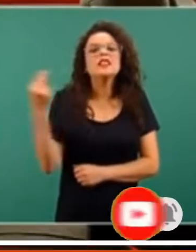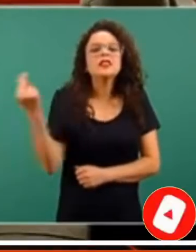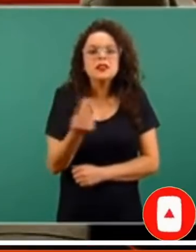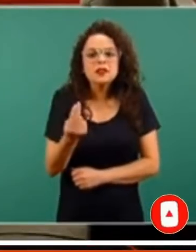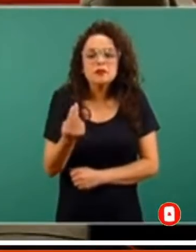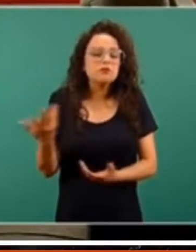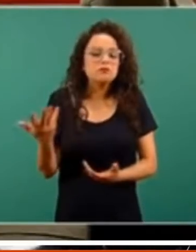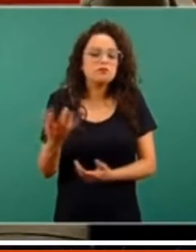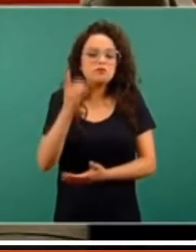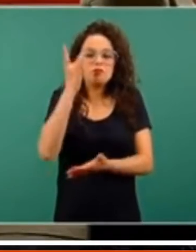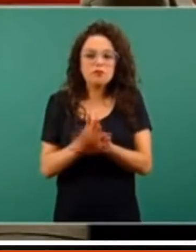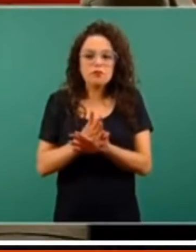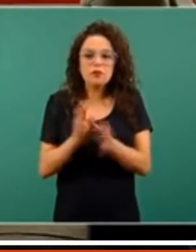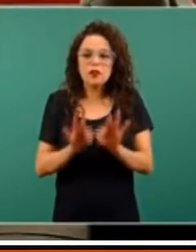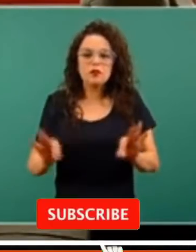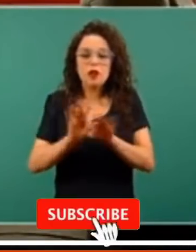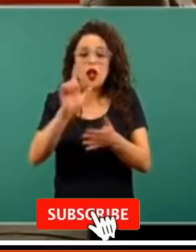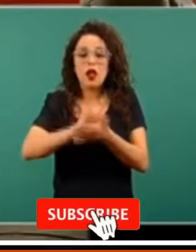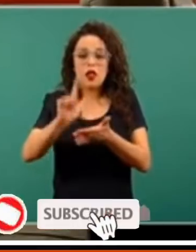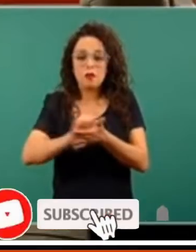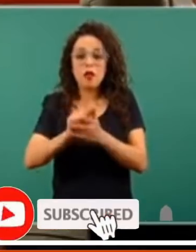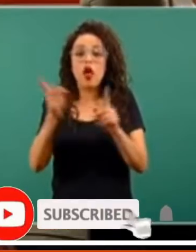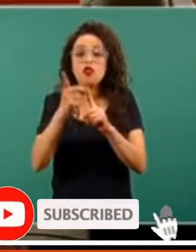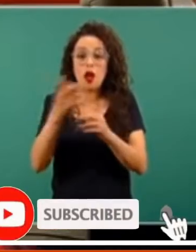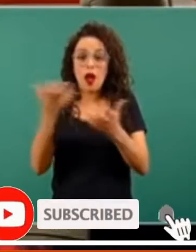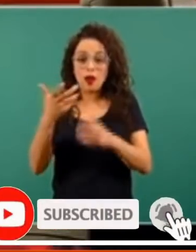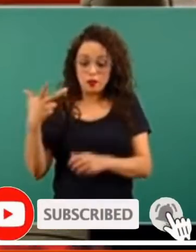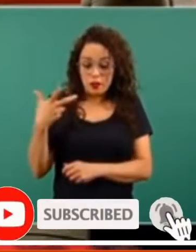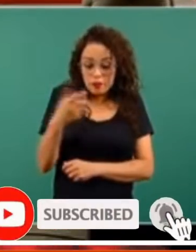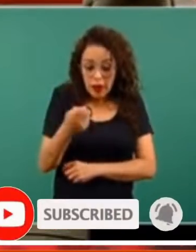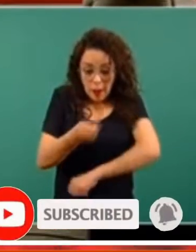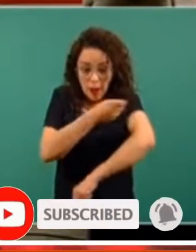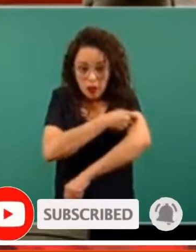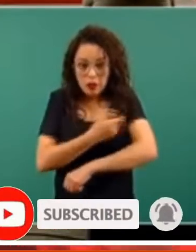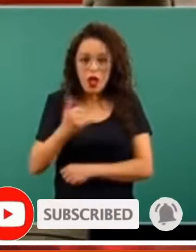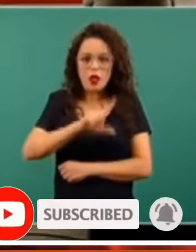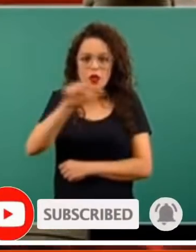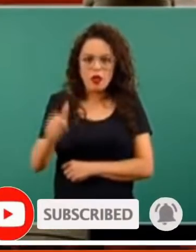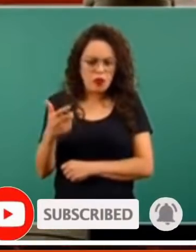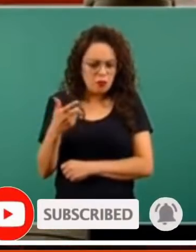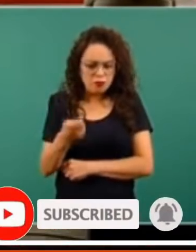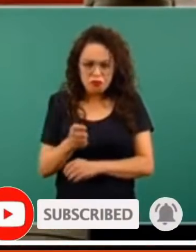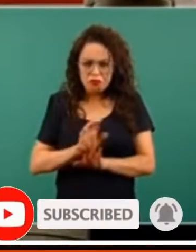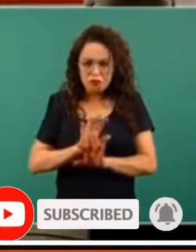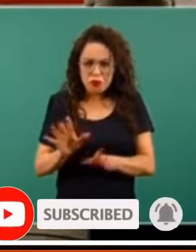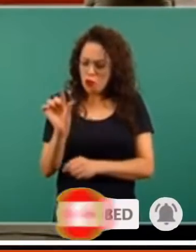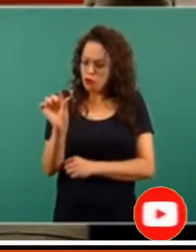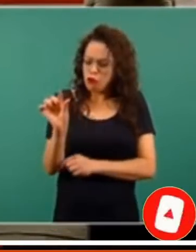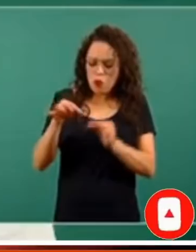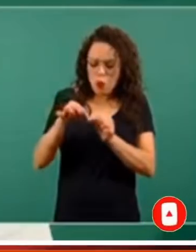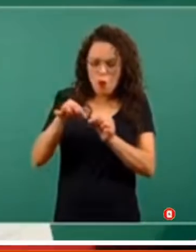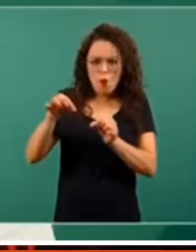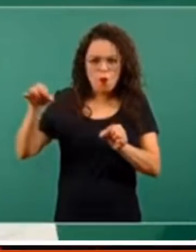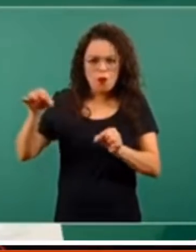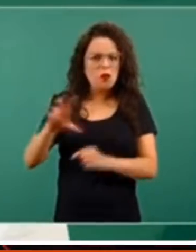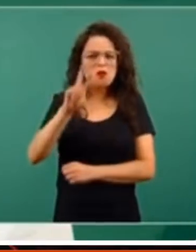la higiene, la antisepsia de la región y después aplicarla. Se inyecta, es una agujita muy delgada, casi